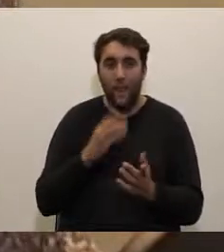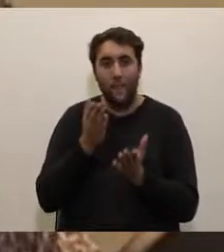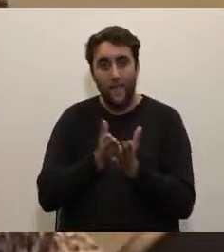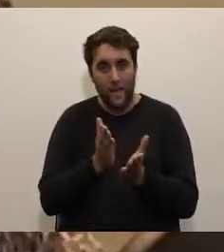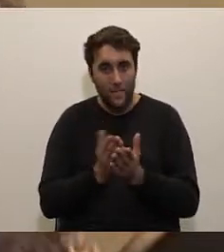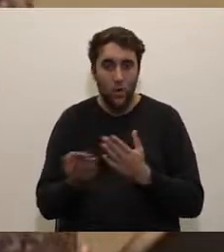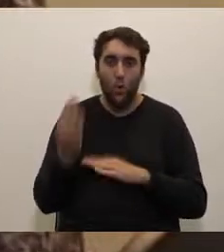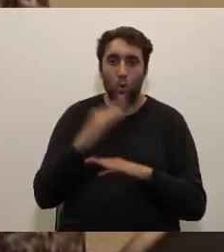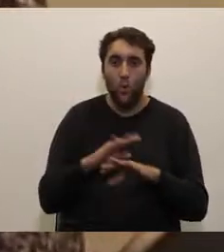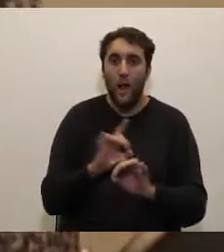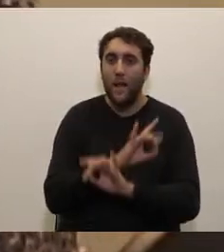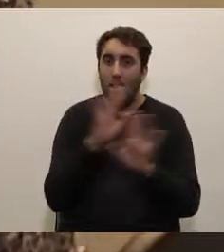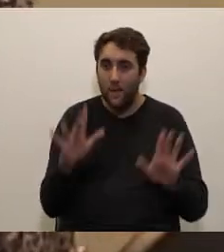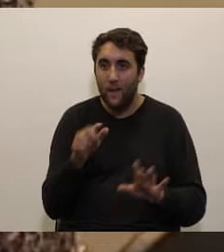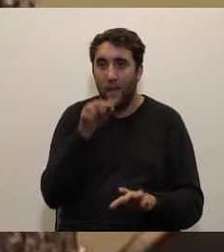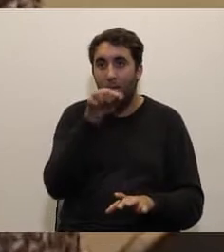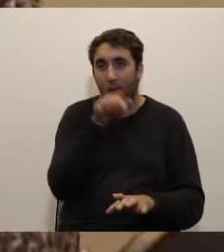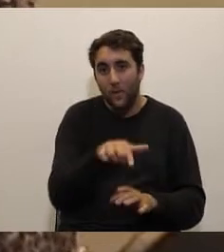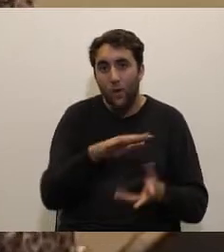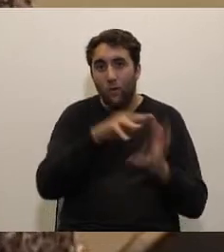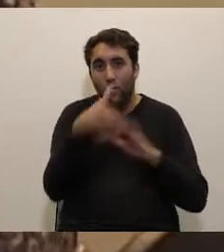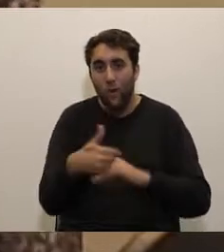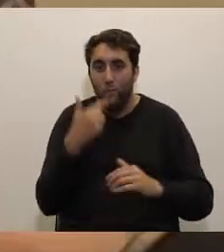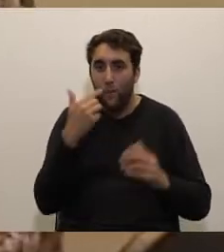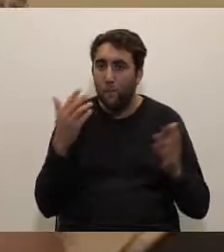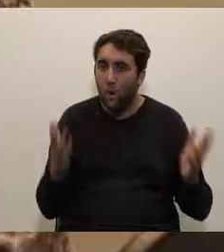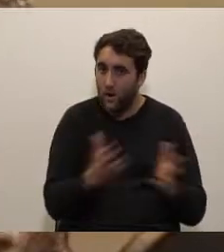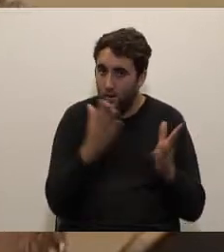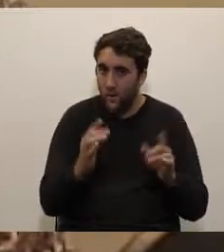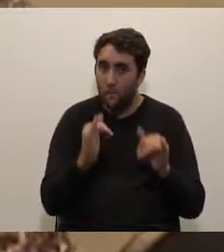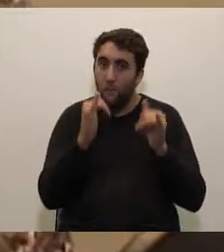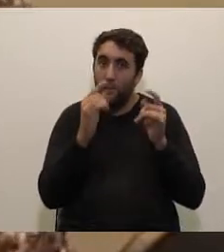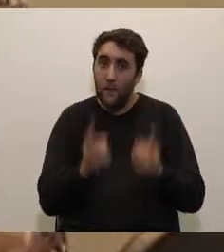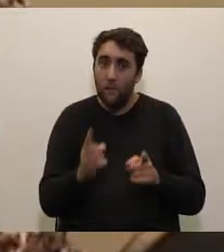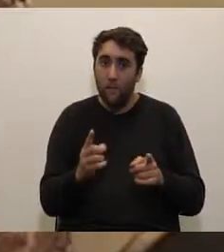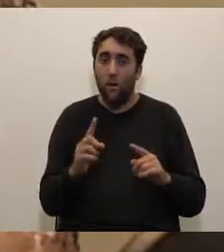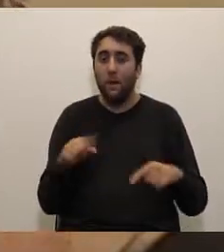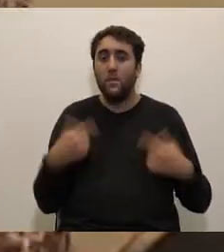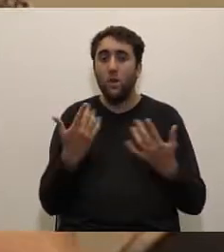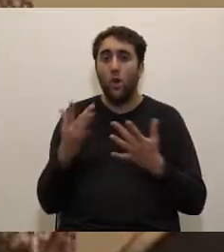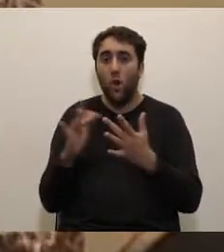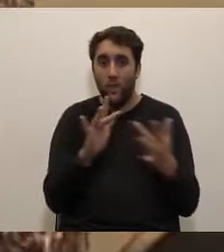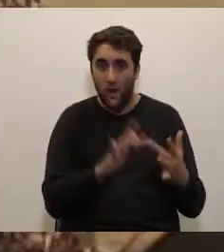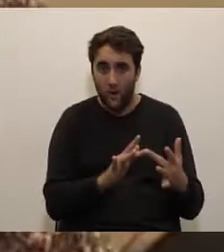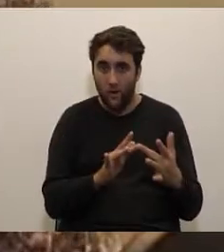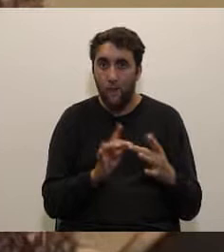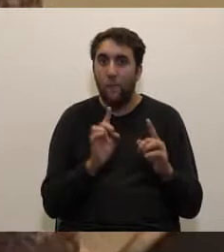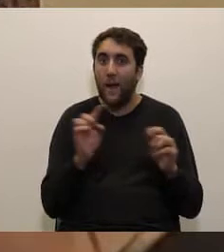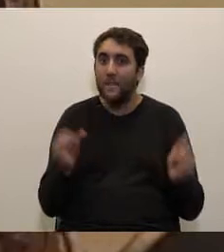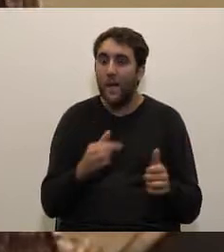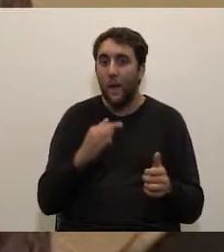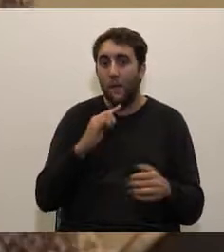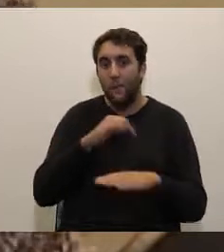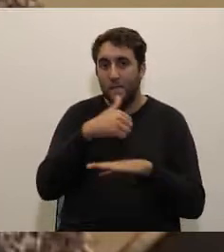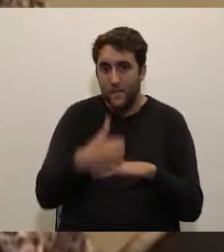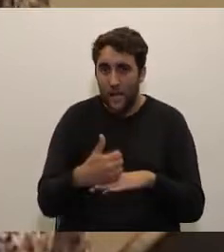por supuesto. Así que bueno, esa fue un poco la motivación, precisamente conectar estos aspectos de lo digital y lo presencial. Y